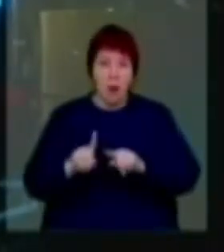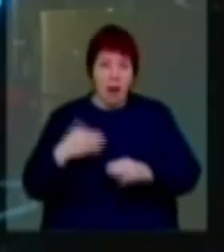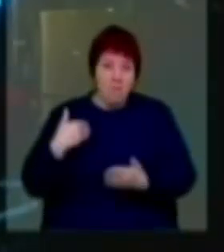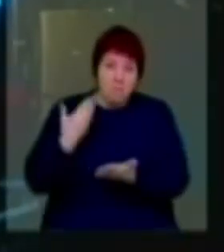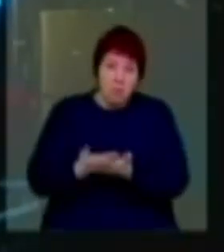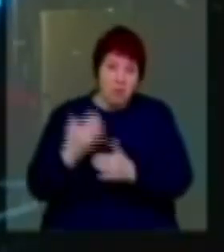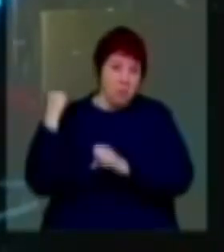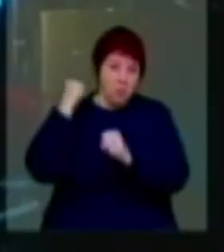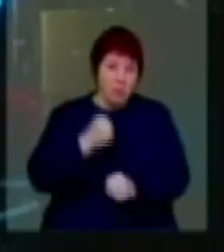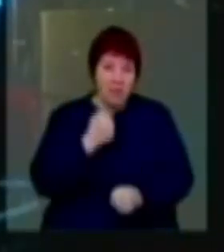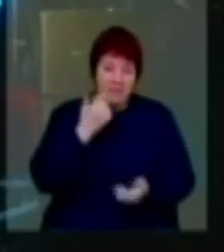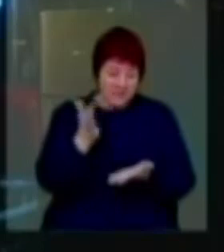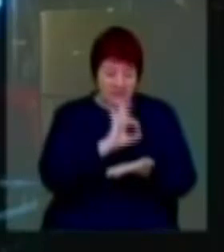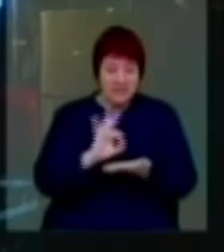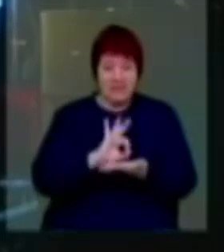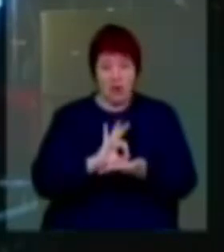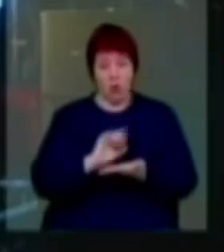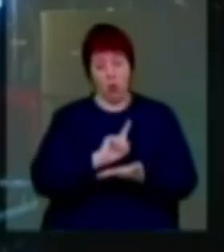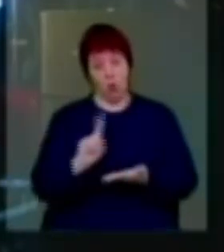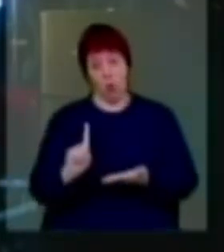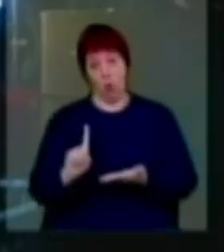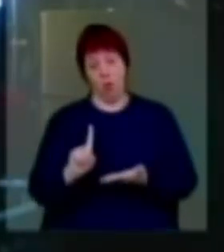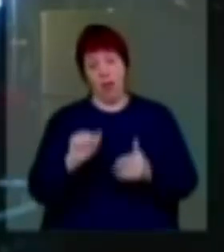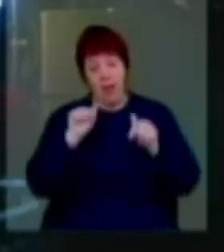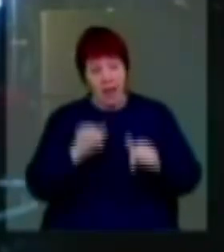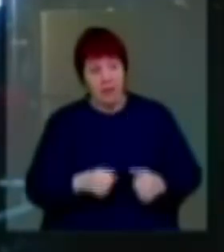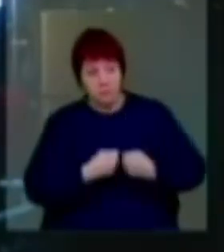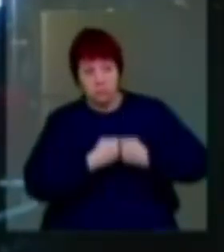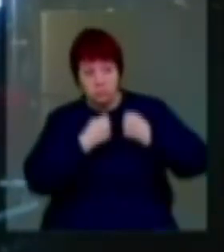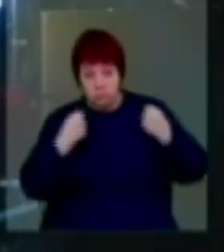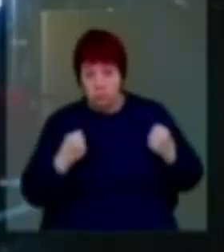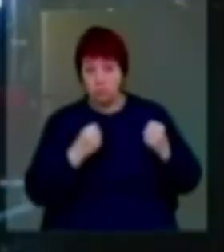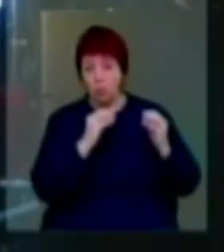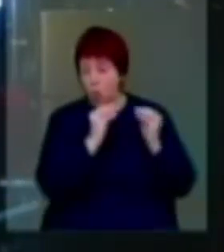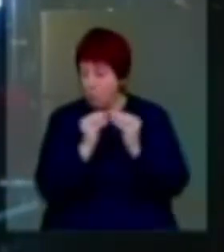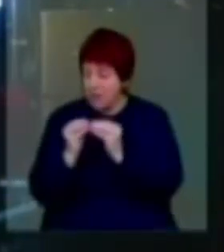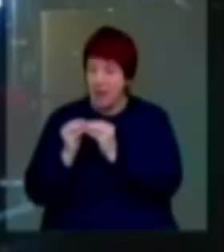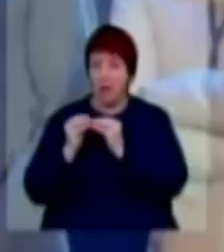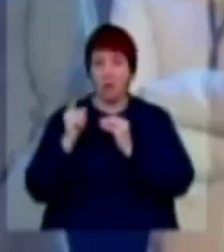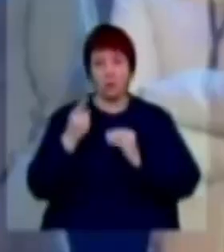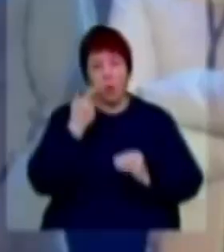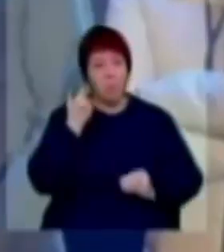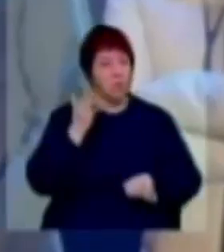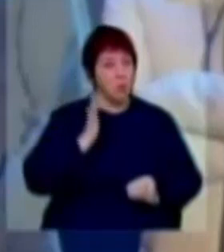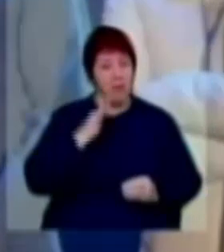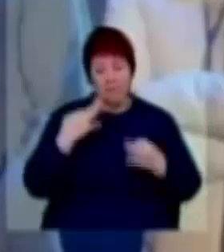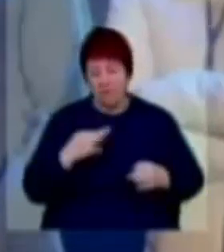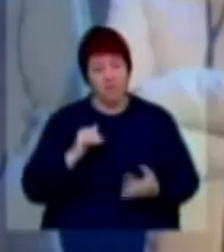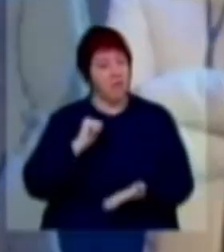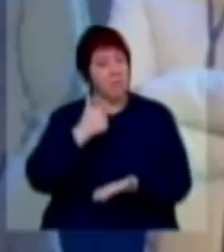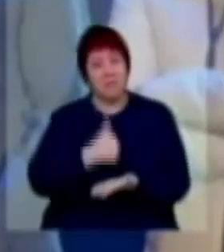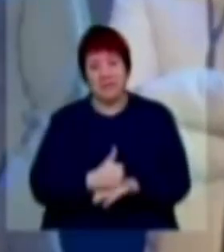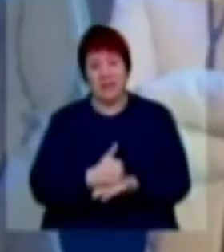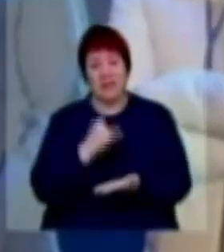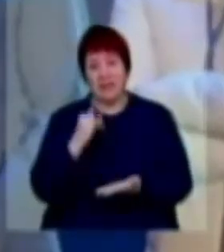desde cero esta amplitud compañeras y compañeros también tiene que estar presente